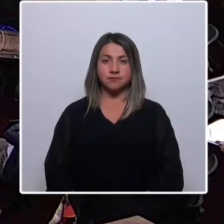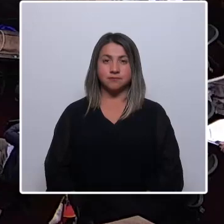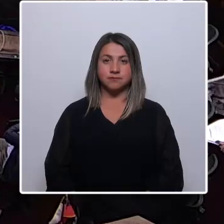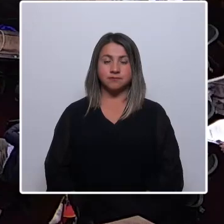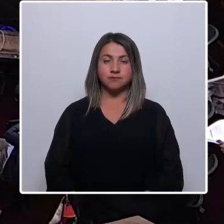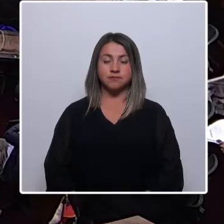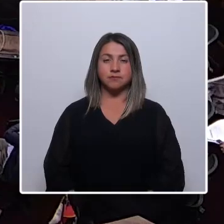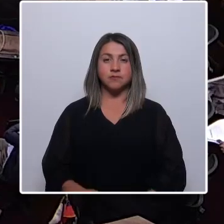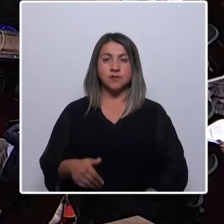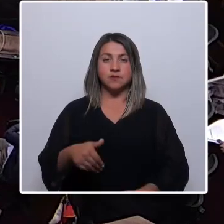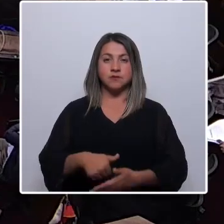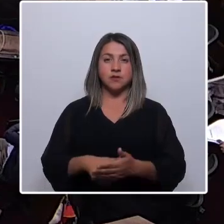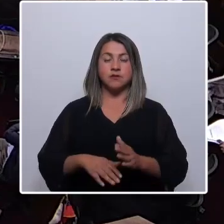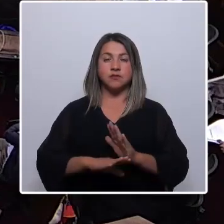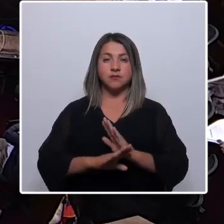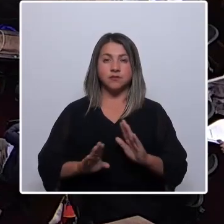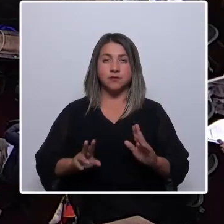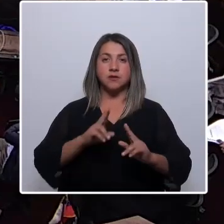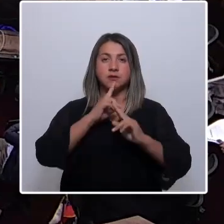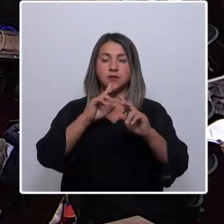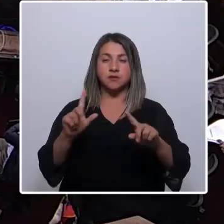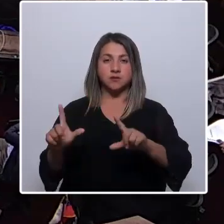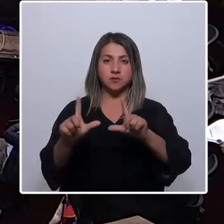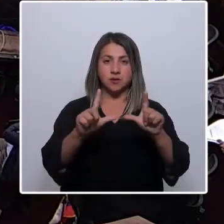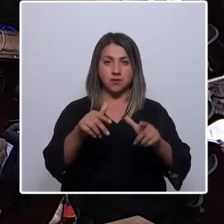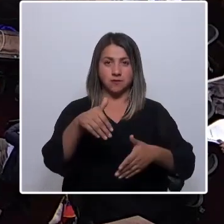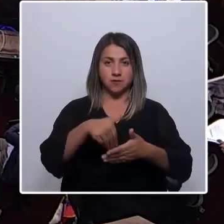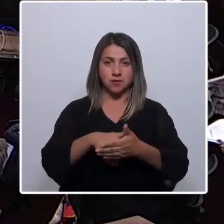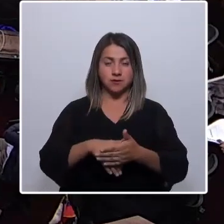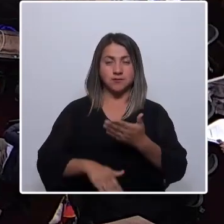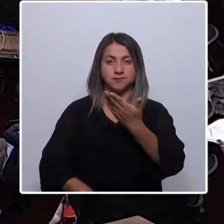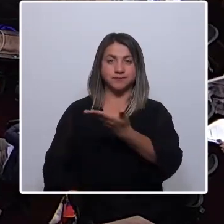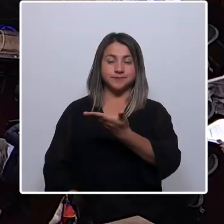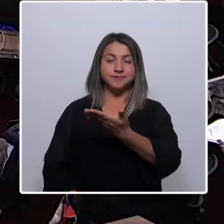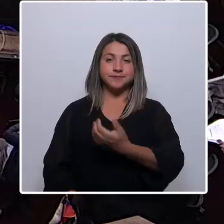Finalizada la votación, resultado.